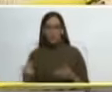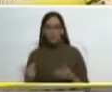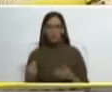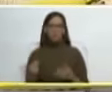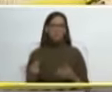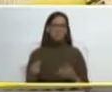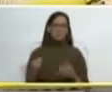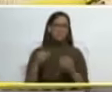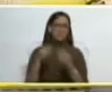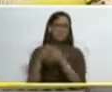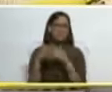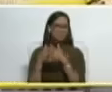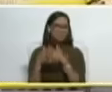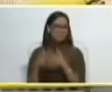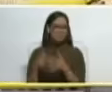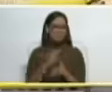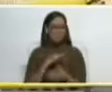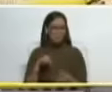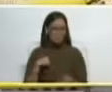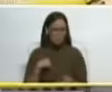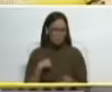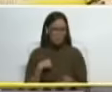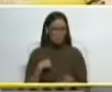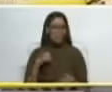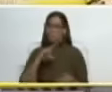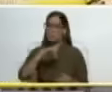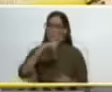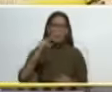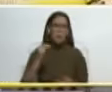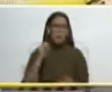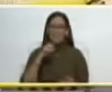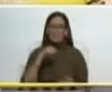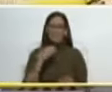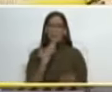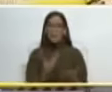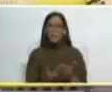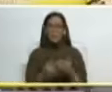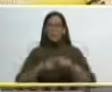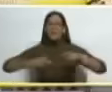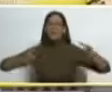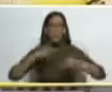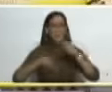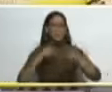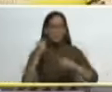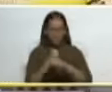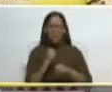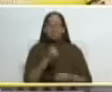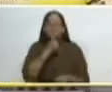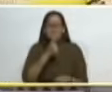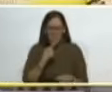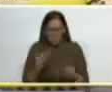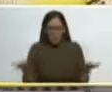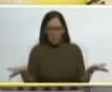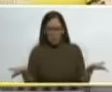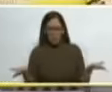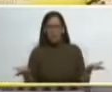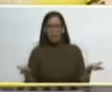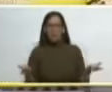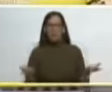nosotros no necesitamos licencia para crecer, para producir, para trabajar. ¿Quién dijo? ¿O es que somos